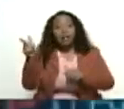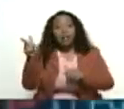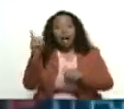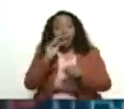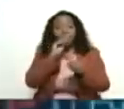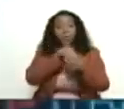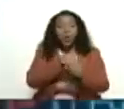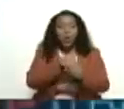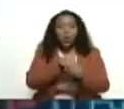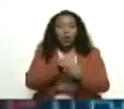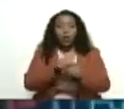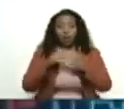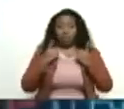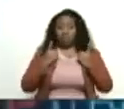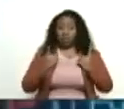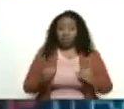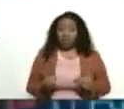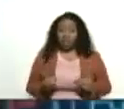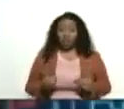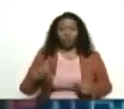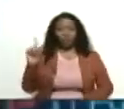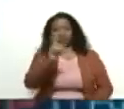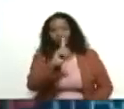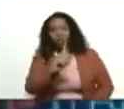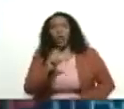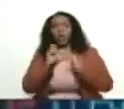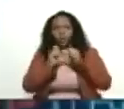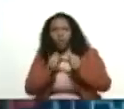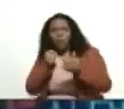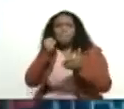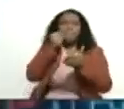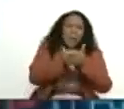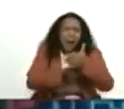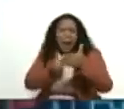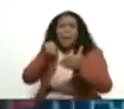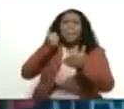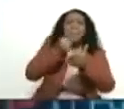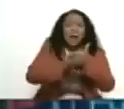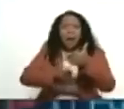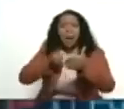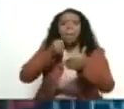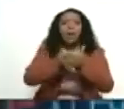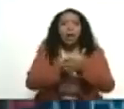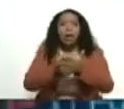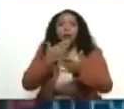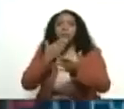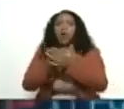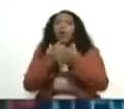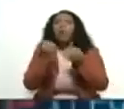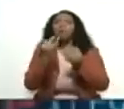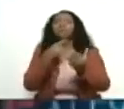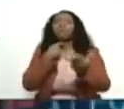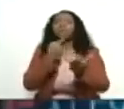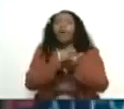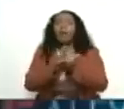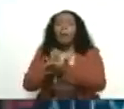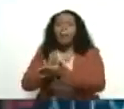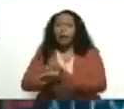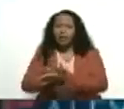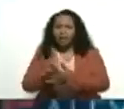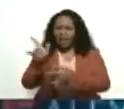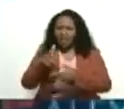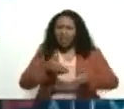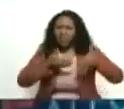No descansaremos hasta que los cinco héroes cubanos, que impidieron cuántas muertes productos del